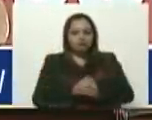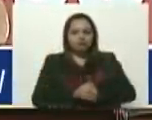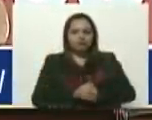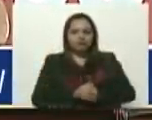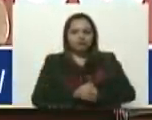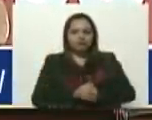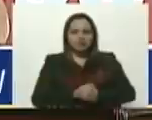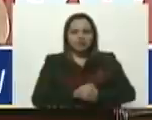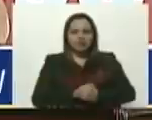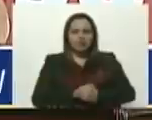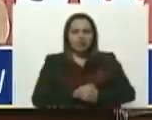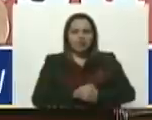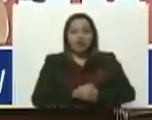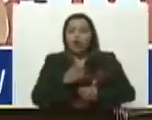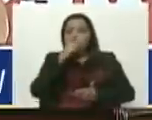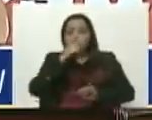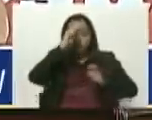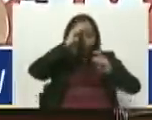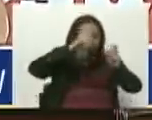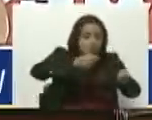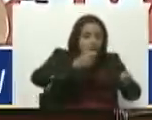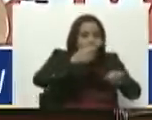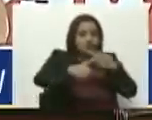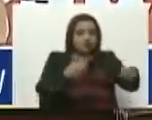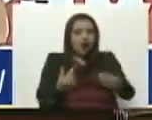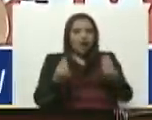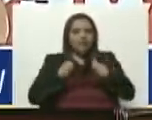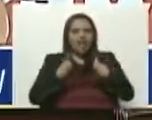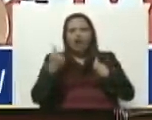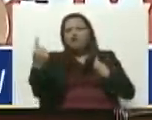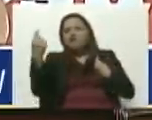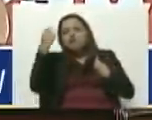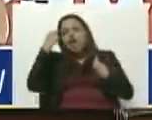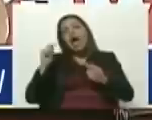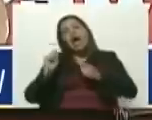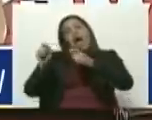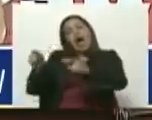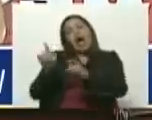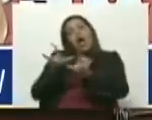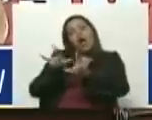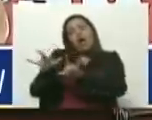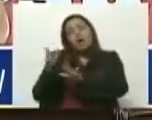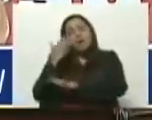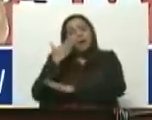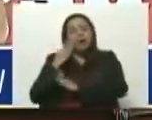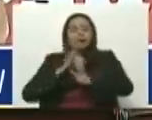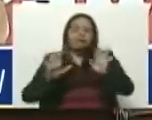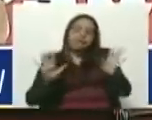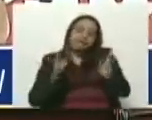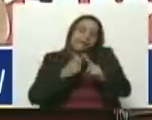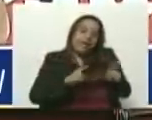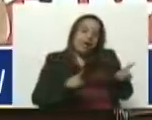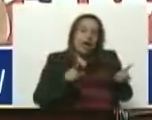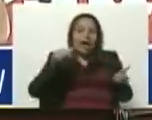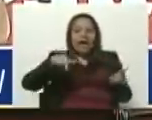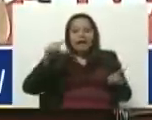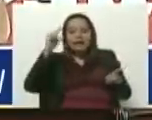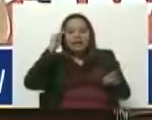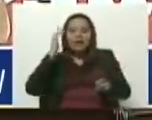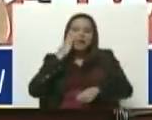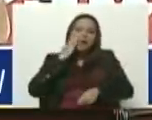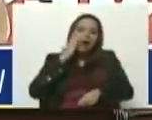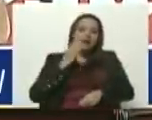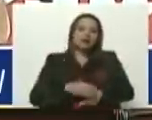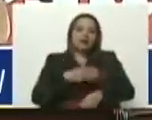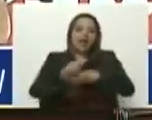honran durante toda su vida y todos los días de existencia pero bueno ese es el día de la madre que se celebra en venezuela el